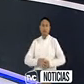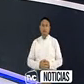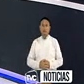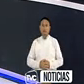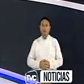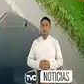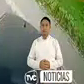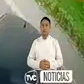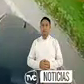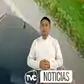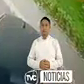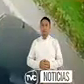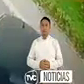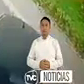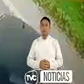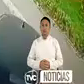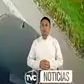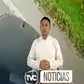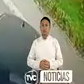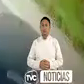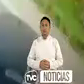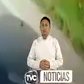desolada.